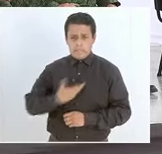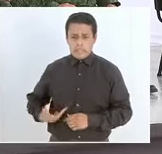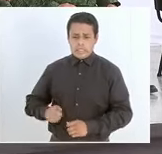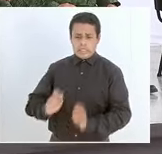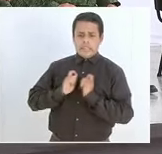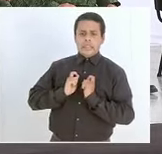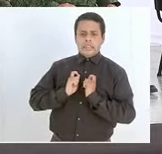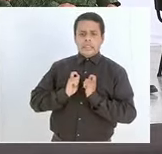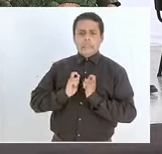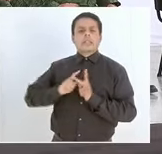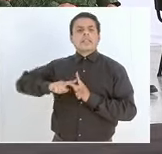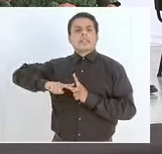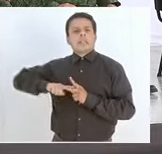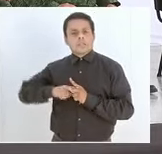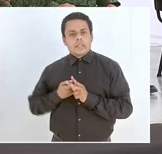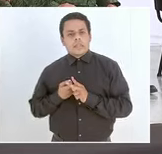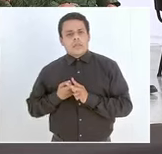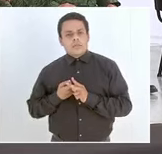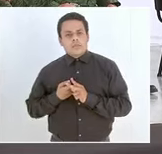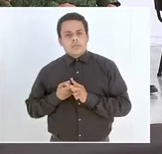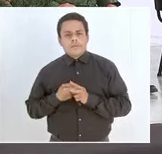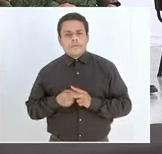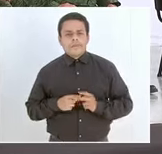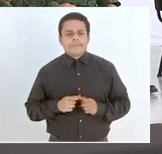del gobierno iniciamos